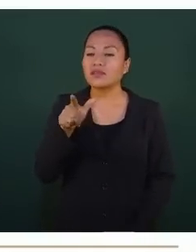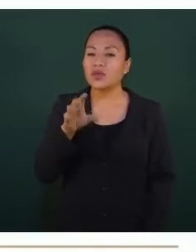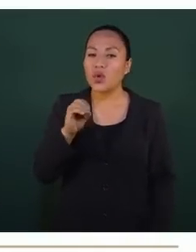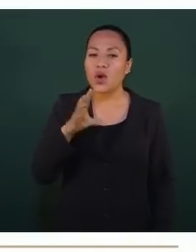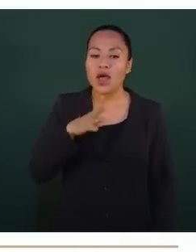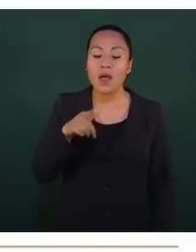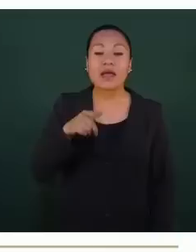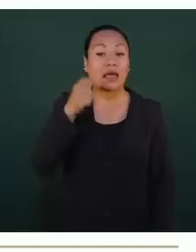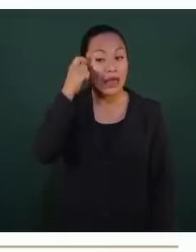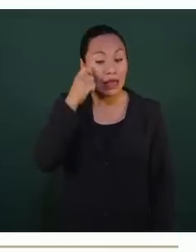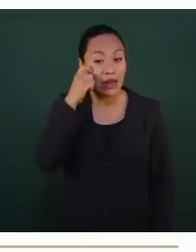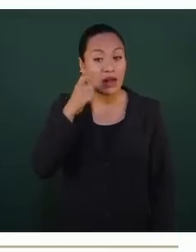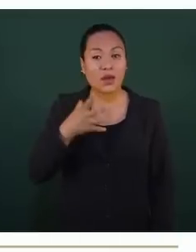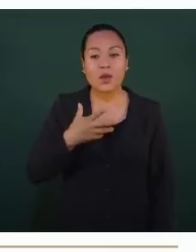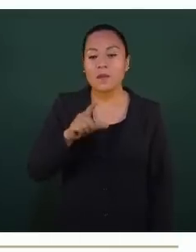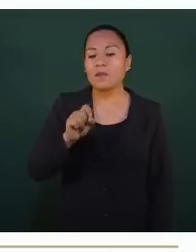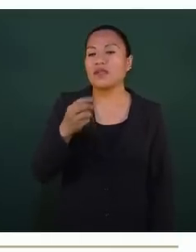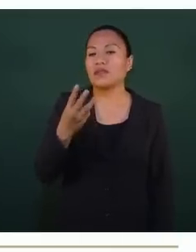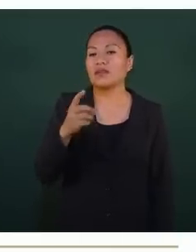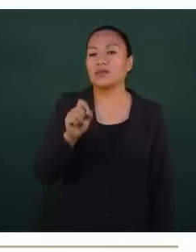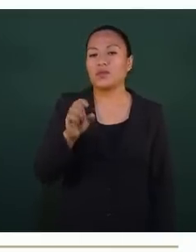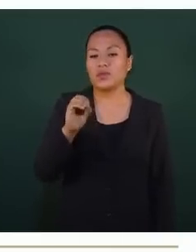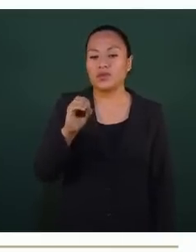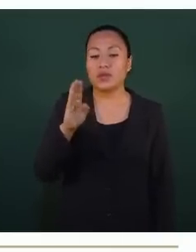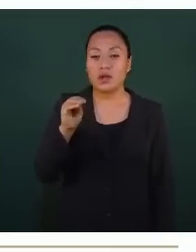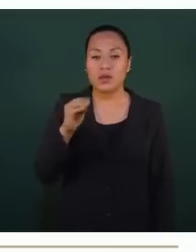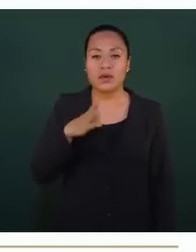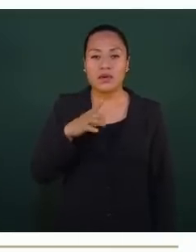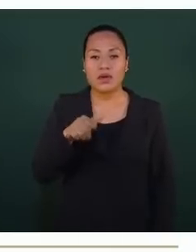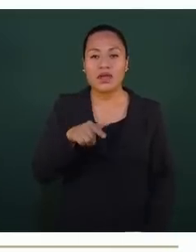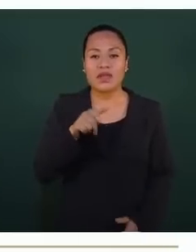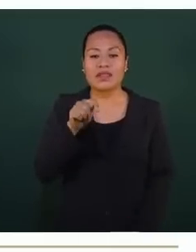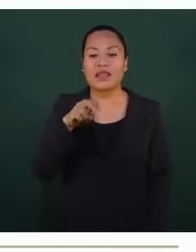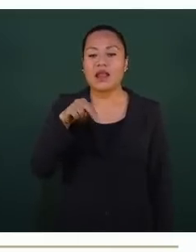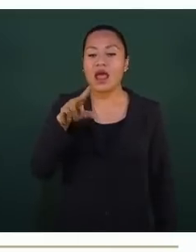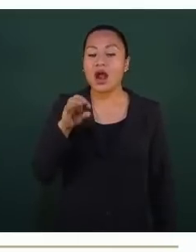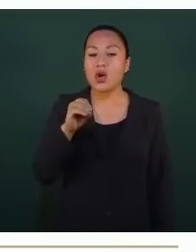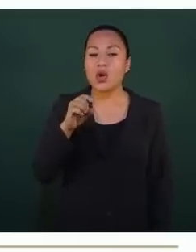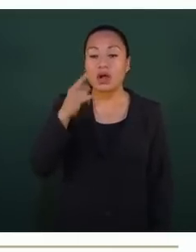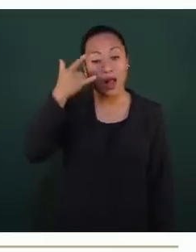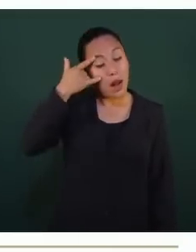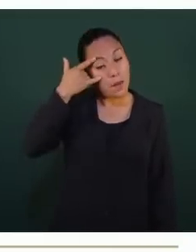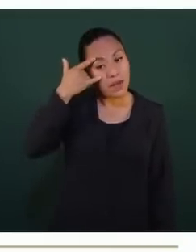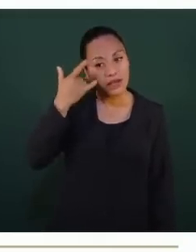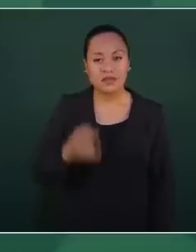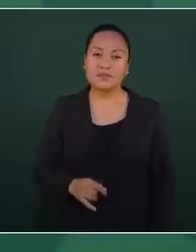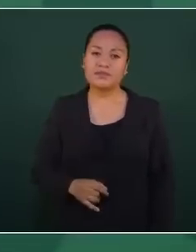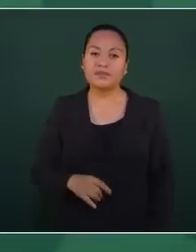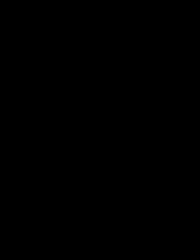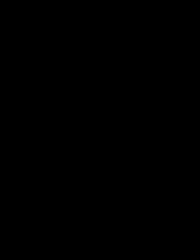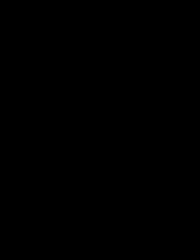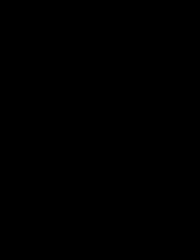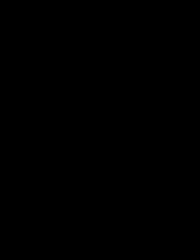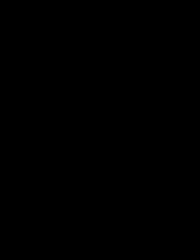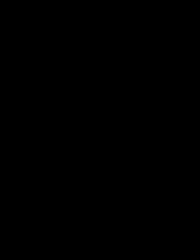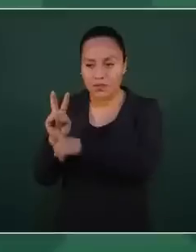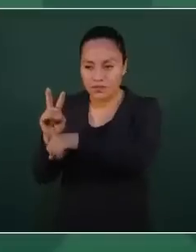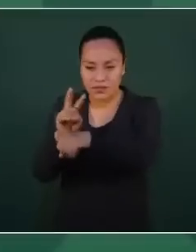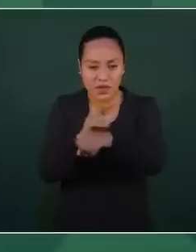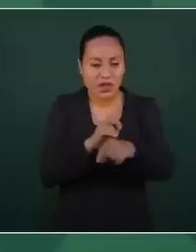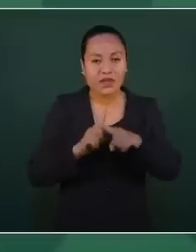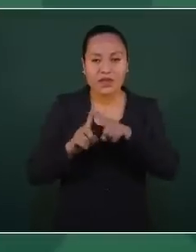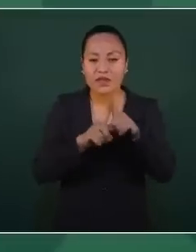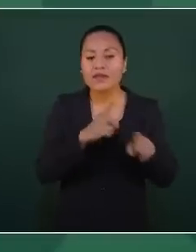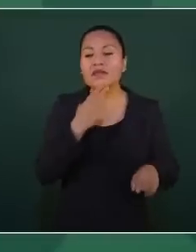Guerrero, y 23 pesos con 9 centavos de BP en Tenaro, Campeche. Seguimos también haciendo la verificación de los